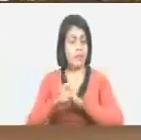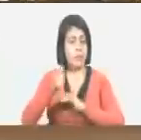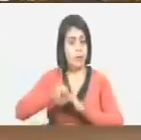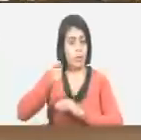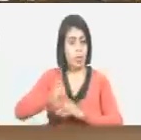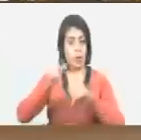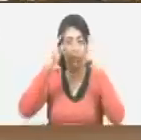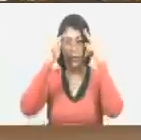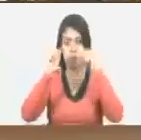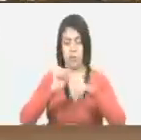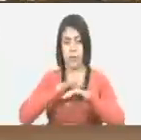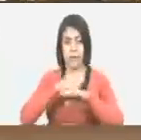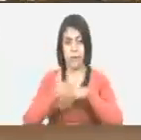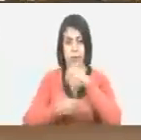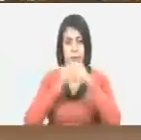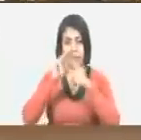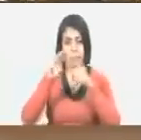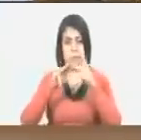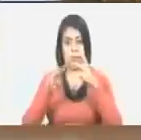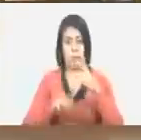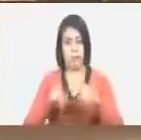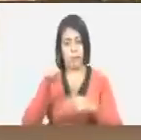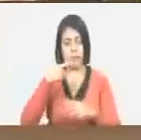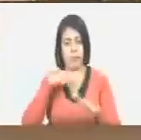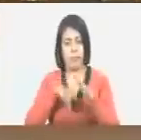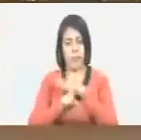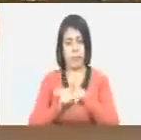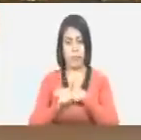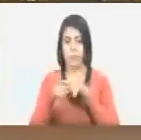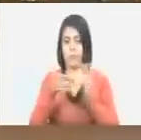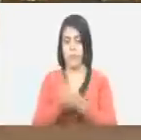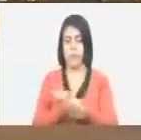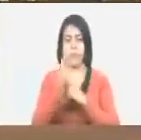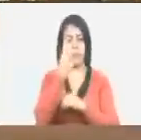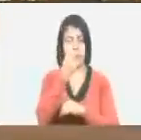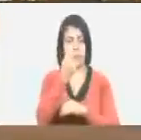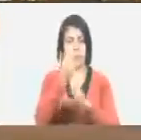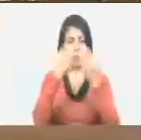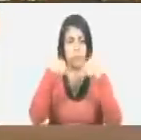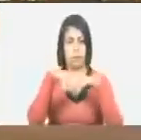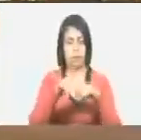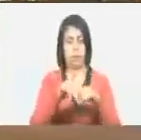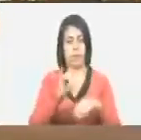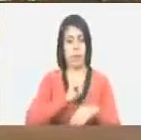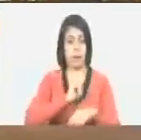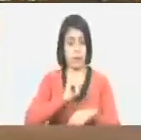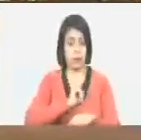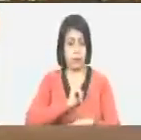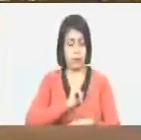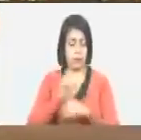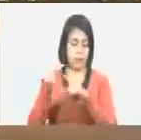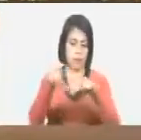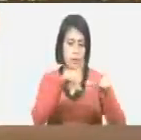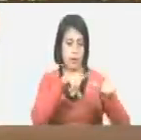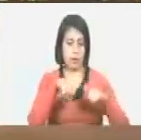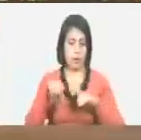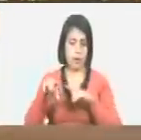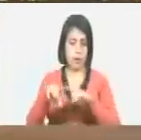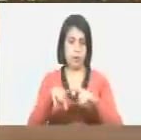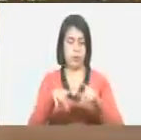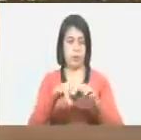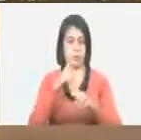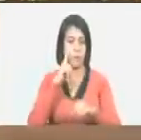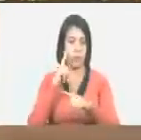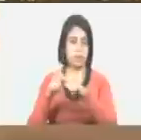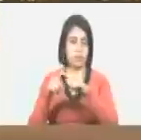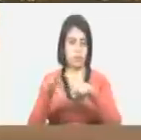Tribunal Especializado en la materia, incluyendo lo siguiente. 1. La identificación, localización y ubicación de